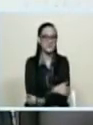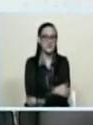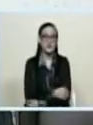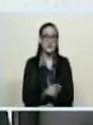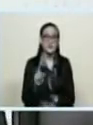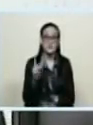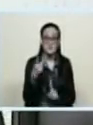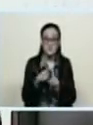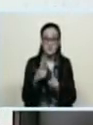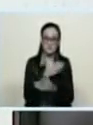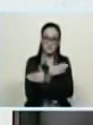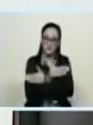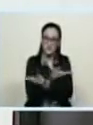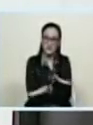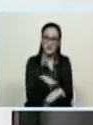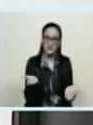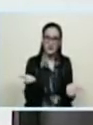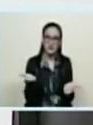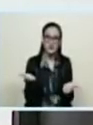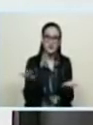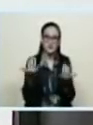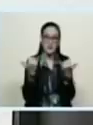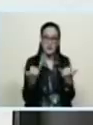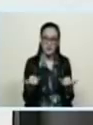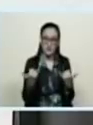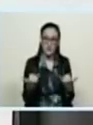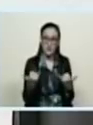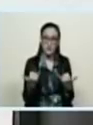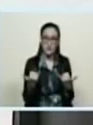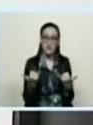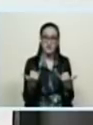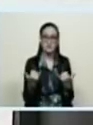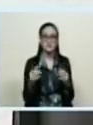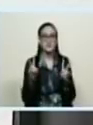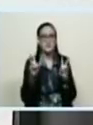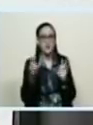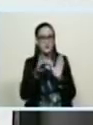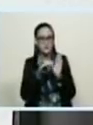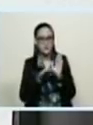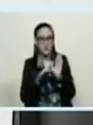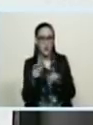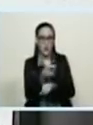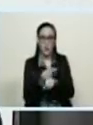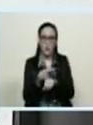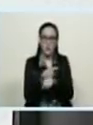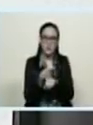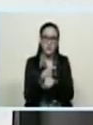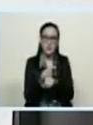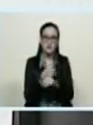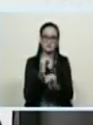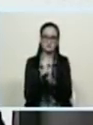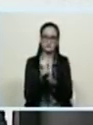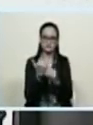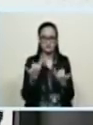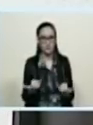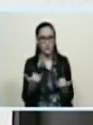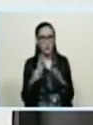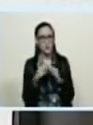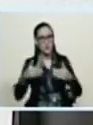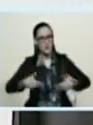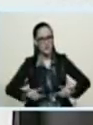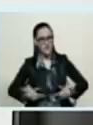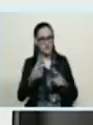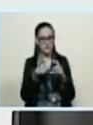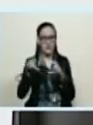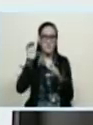primero, felicitarlo. Creo que se marca una nueva era de gobierno digital en nuestro país, con todo el esfuerzo